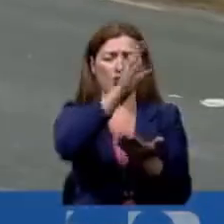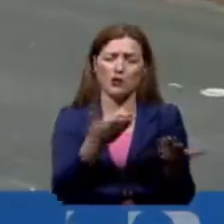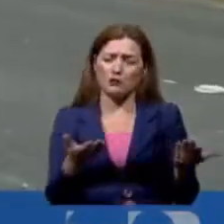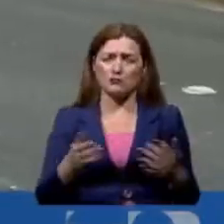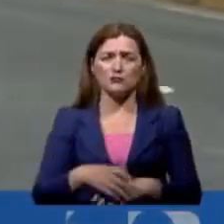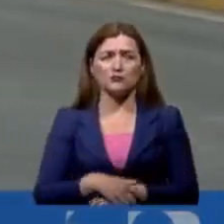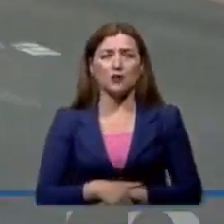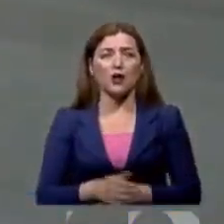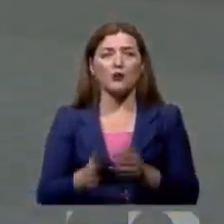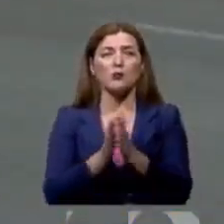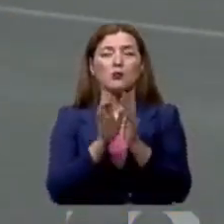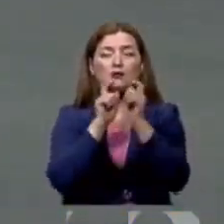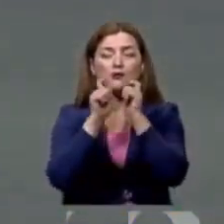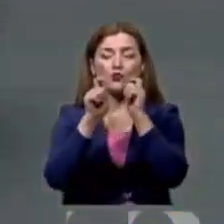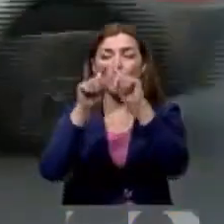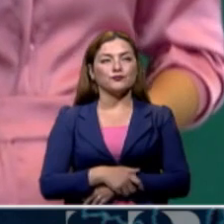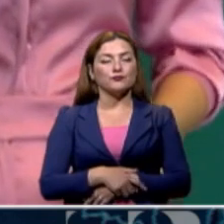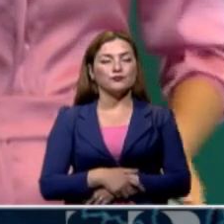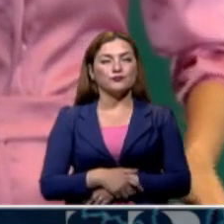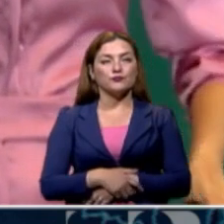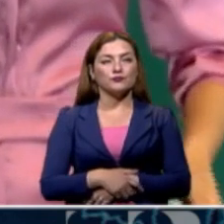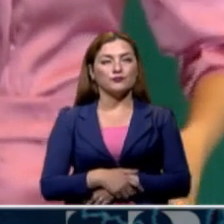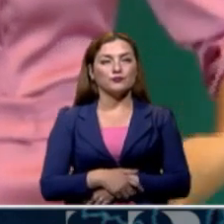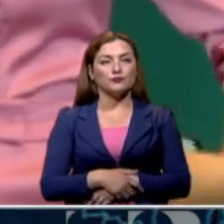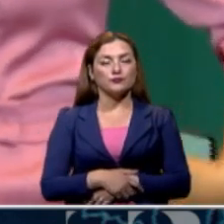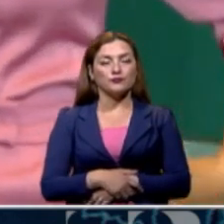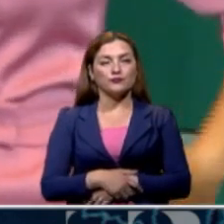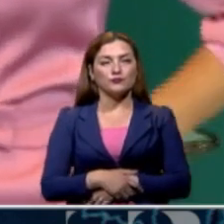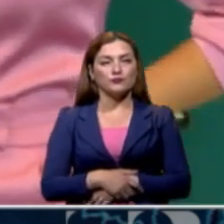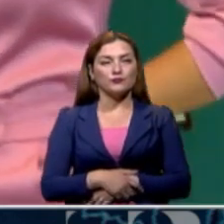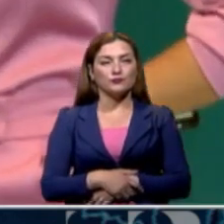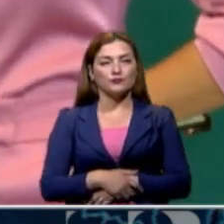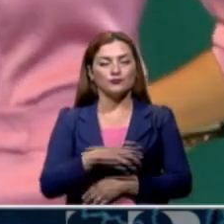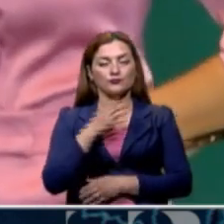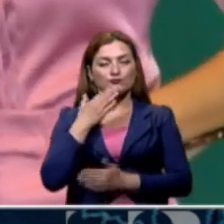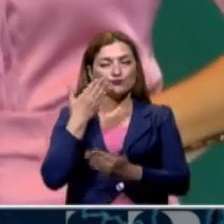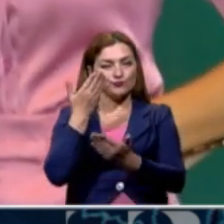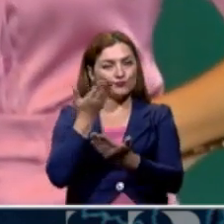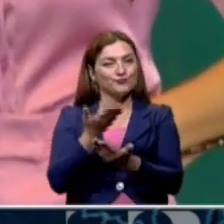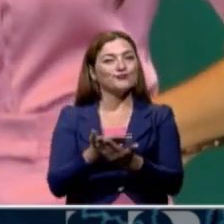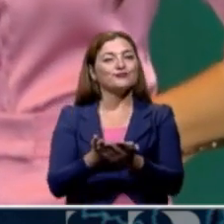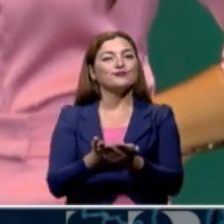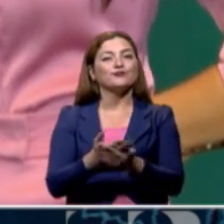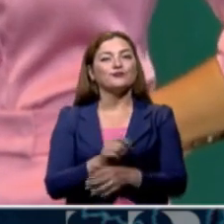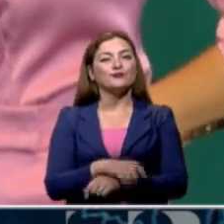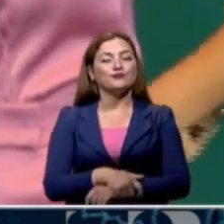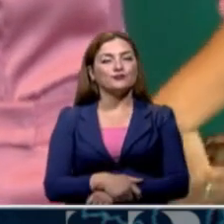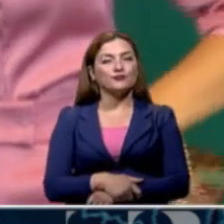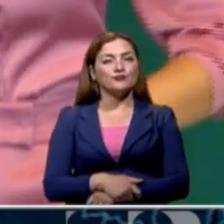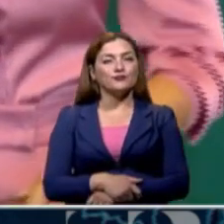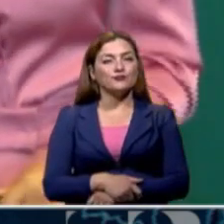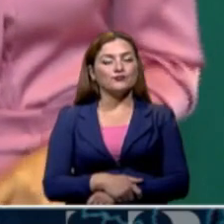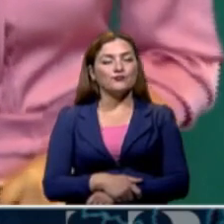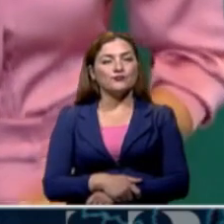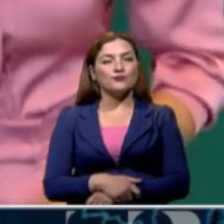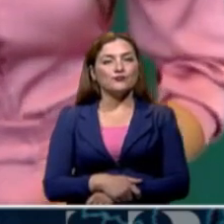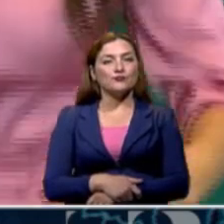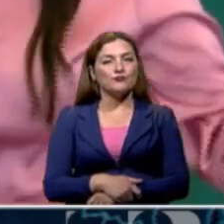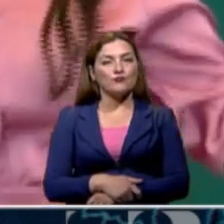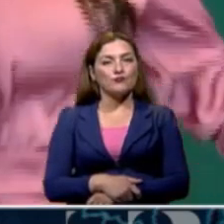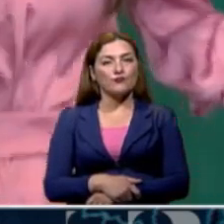de Tumbaco. Esto tras la fuerte lluvia que provocó, que soportó la capital la semana pasada. Precisamente por eso la empresa metropolitana de